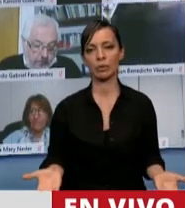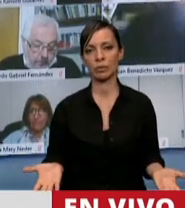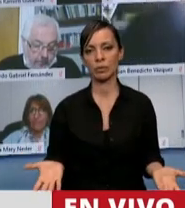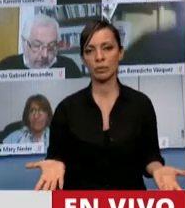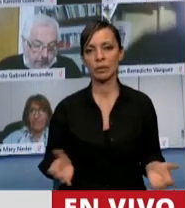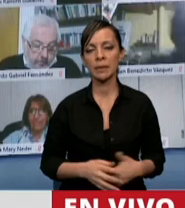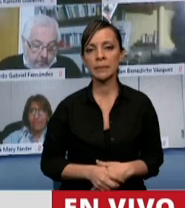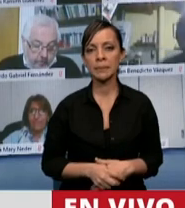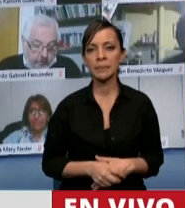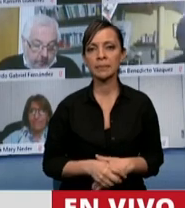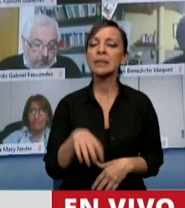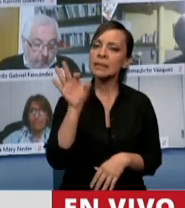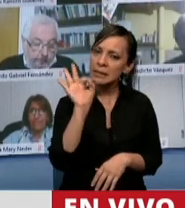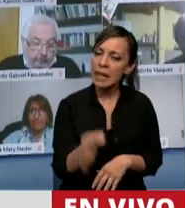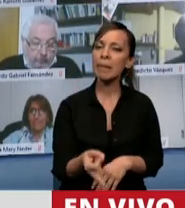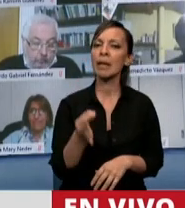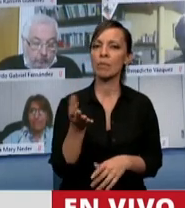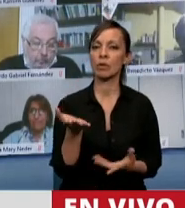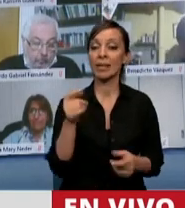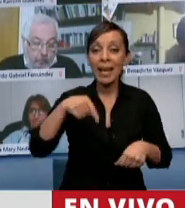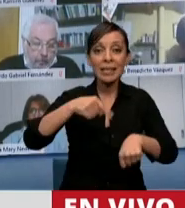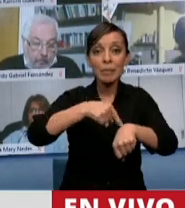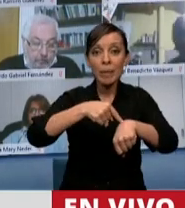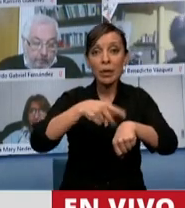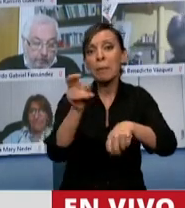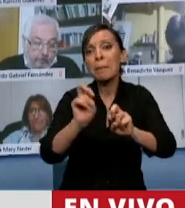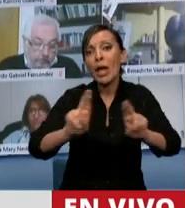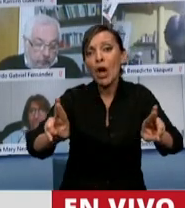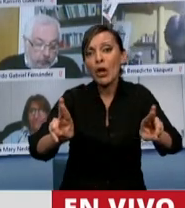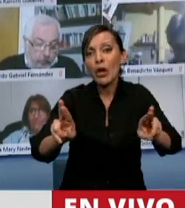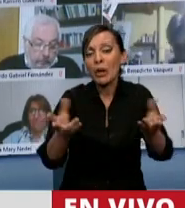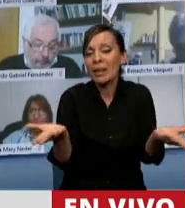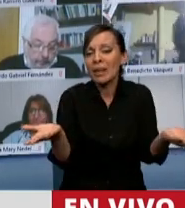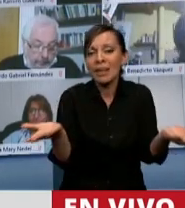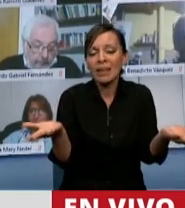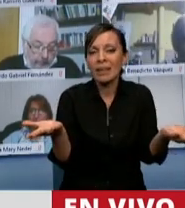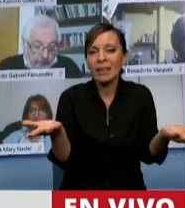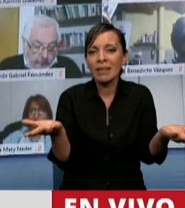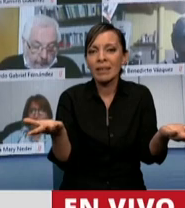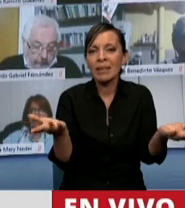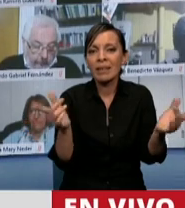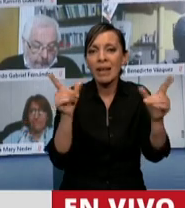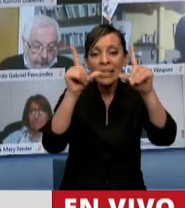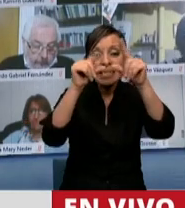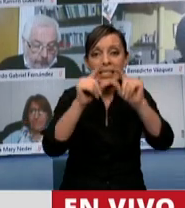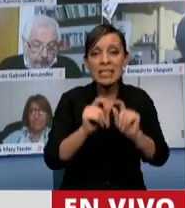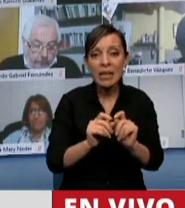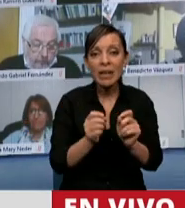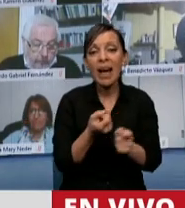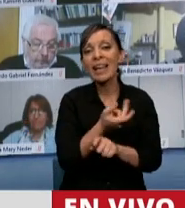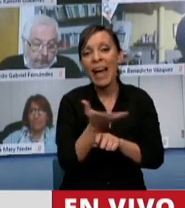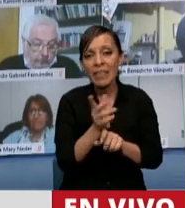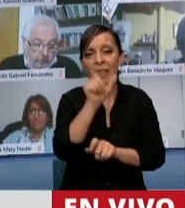sabemos que este es el peor momento de la pandemia los números lo reflejan